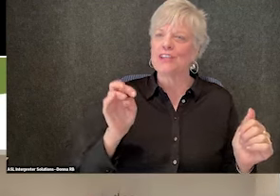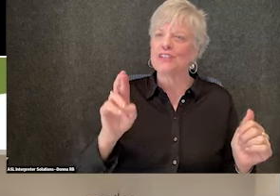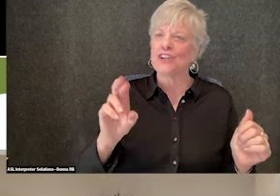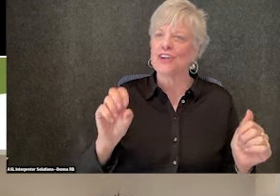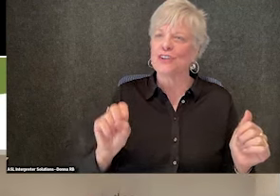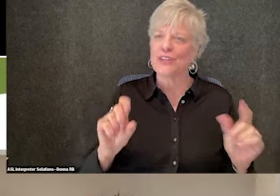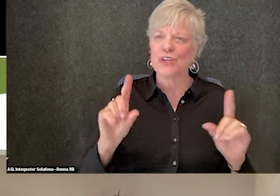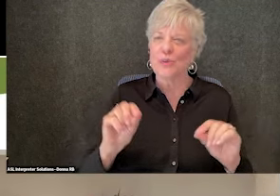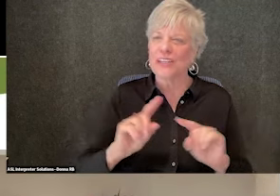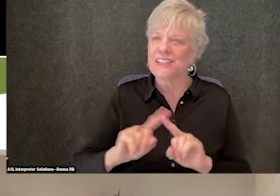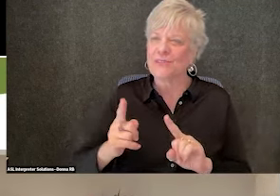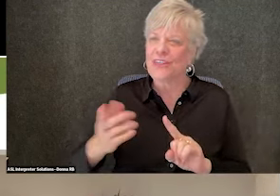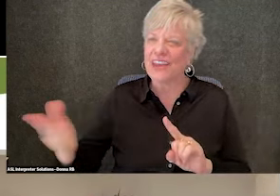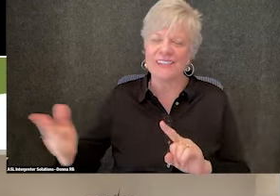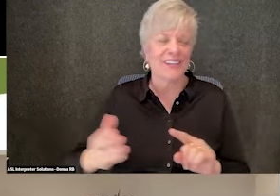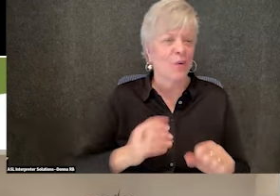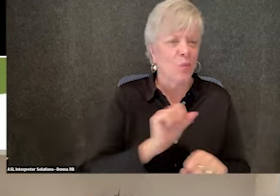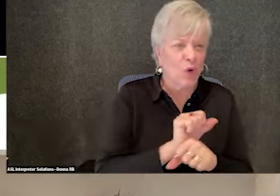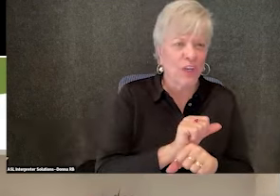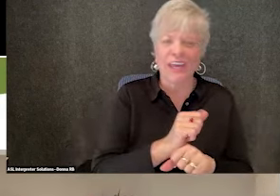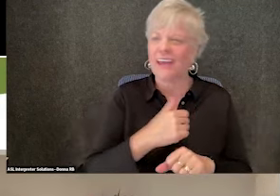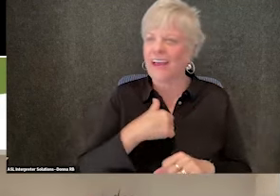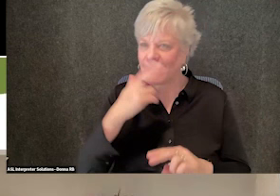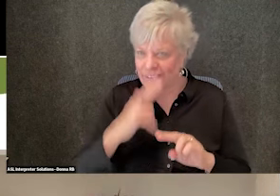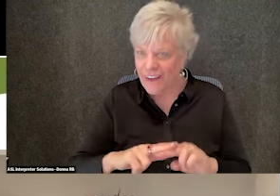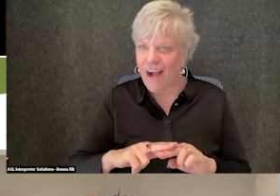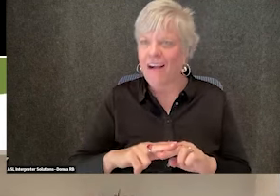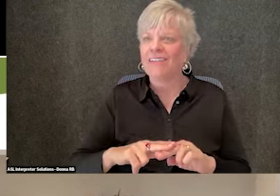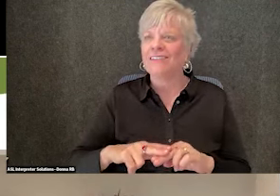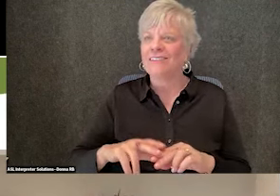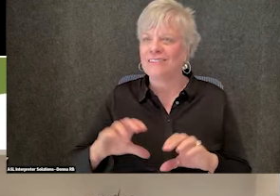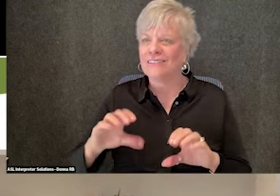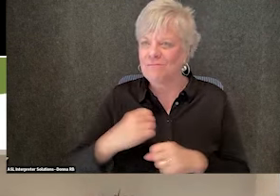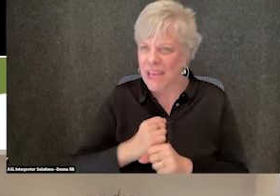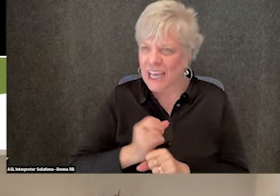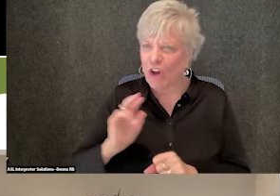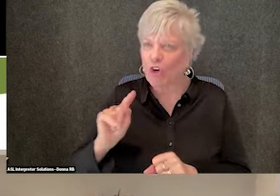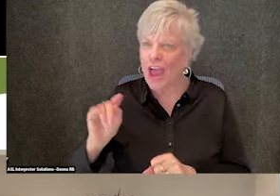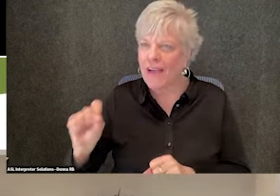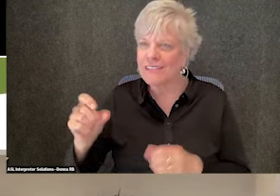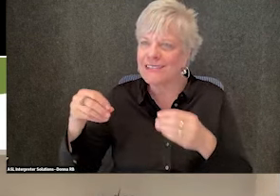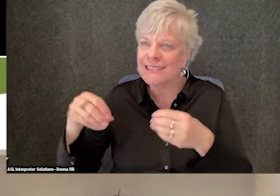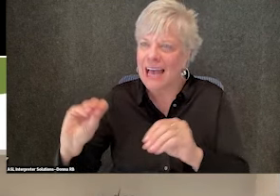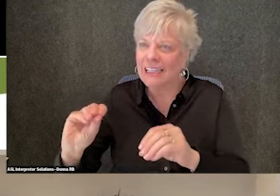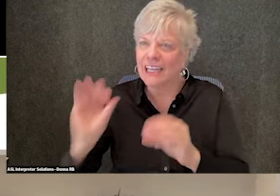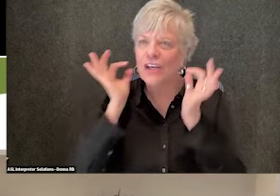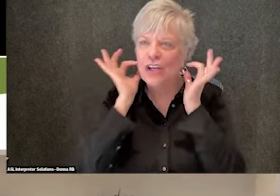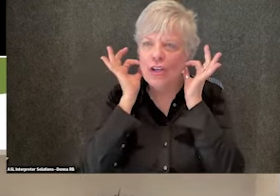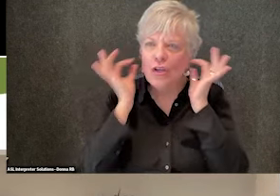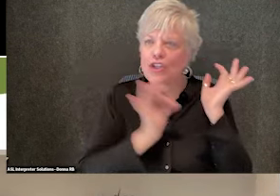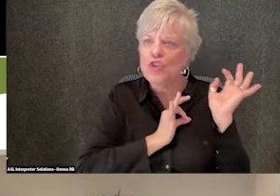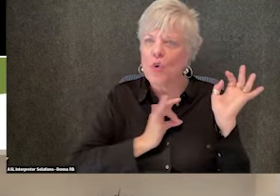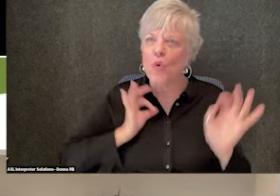manualidades y todas esas cosas importantes para poder vivir una vida más